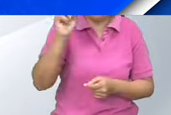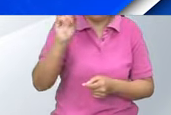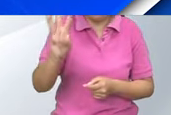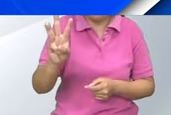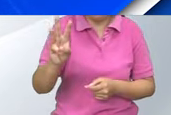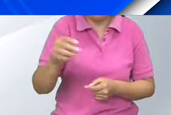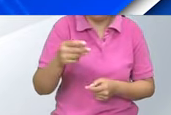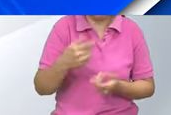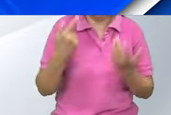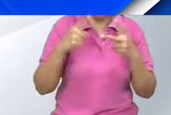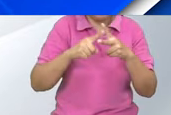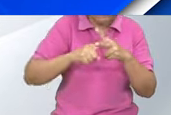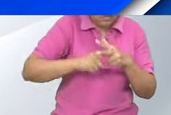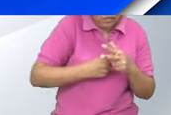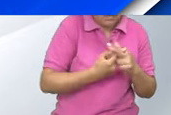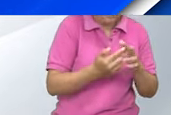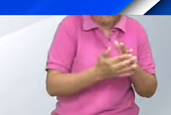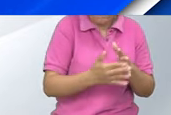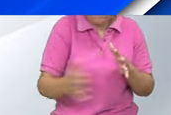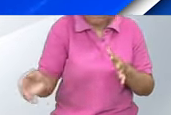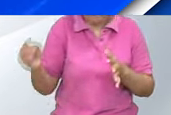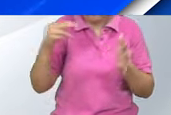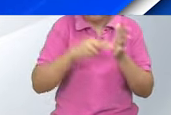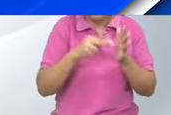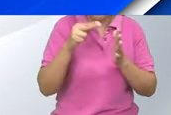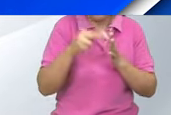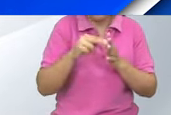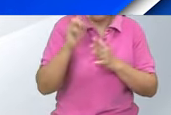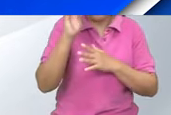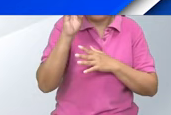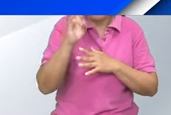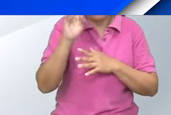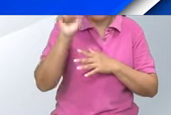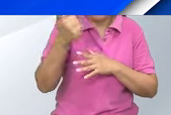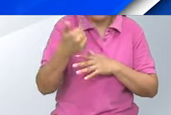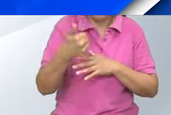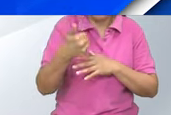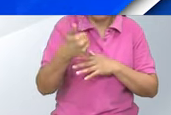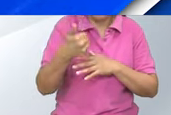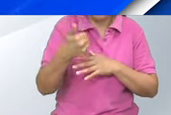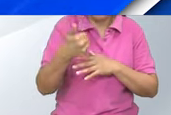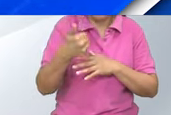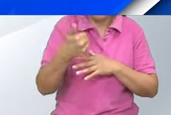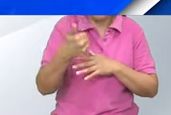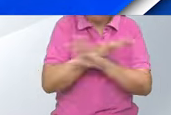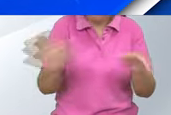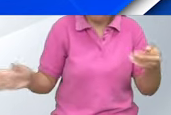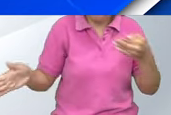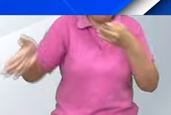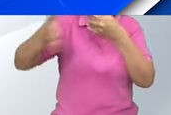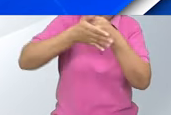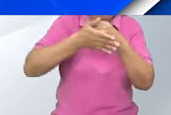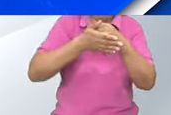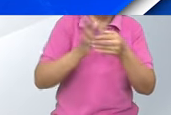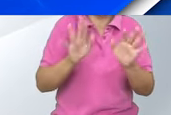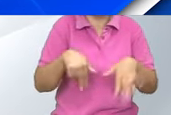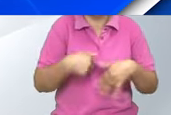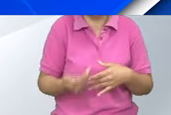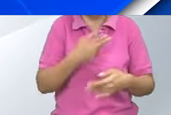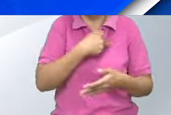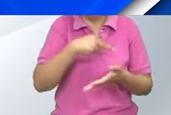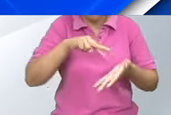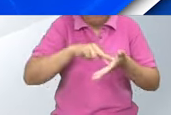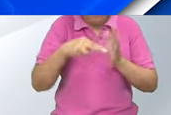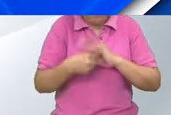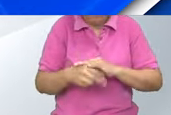13.933 fueron de inicio y 2.830 de cese de funciones, lo que